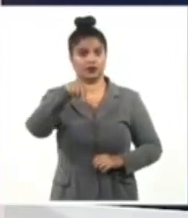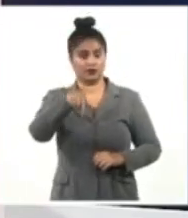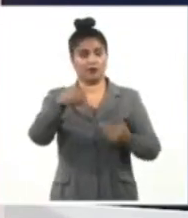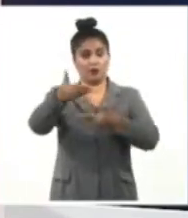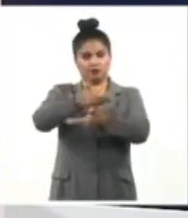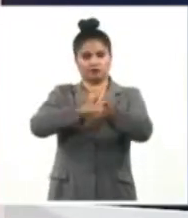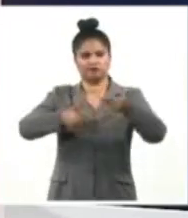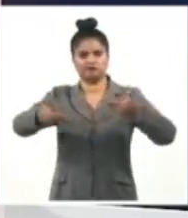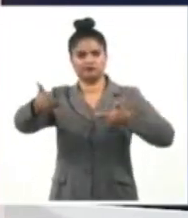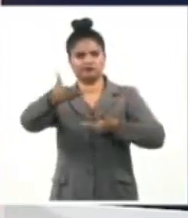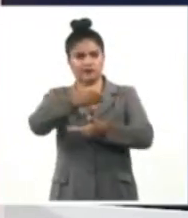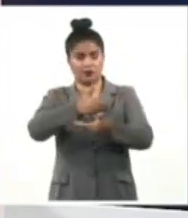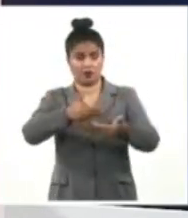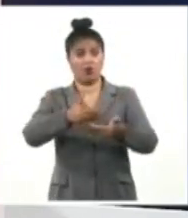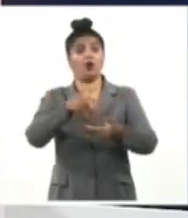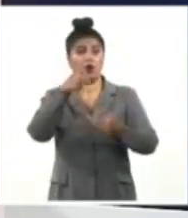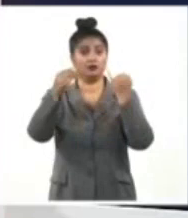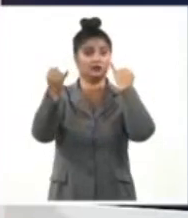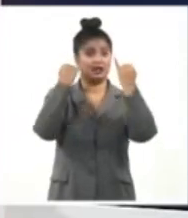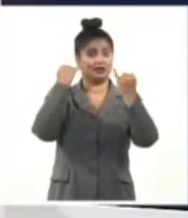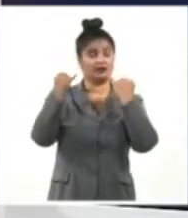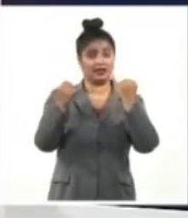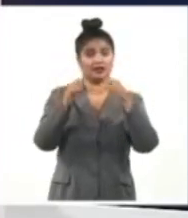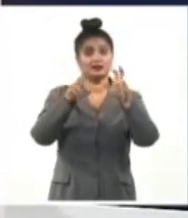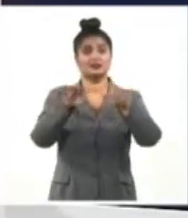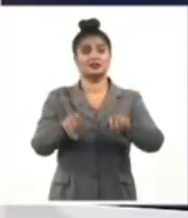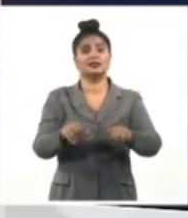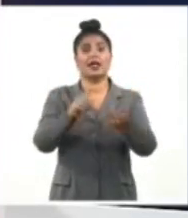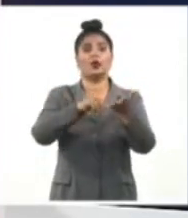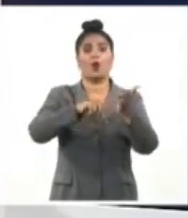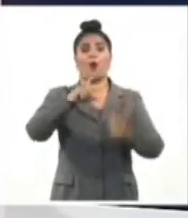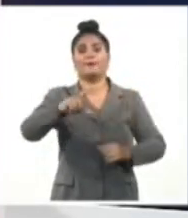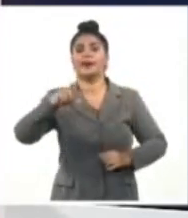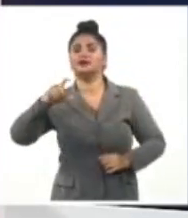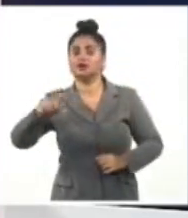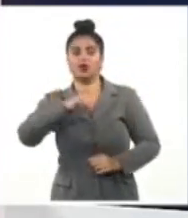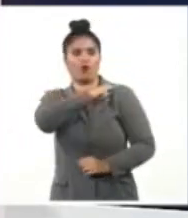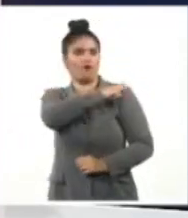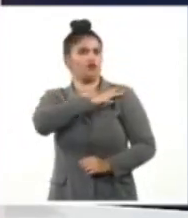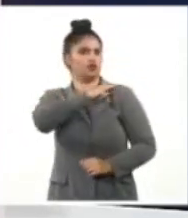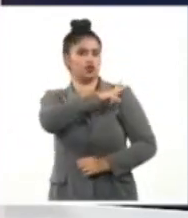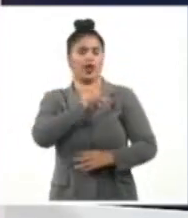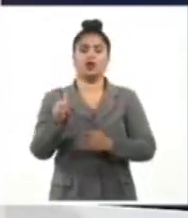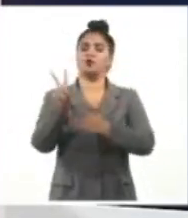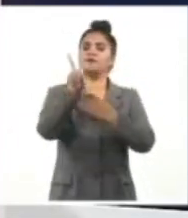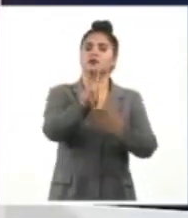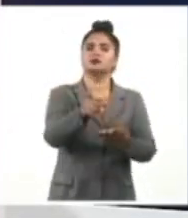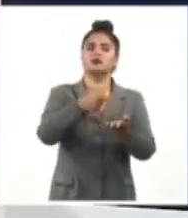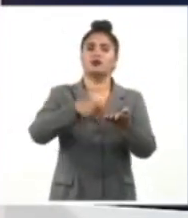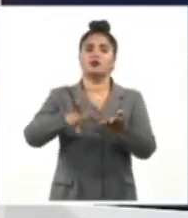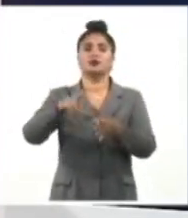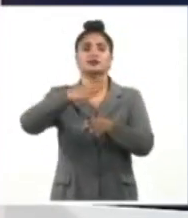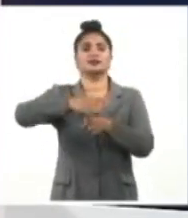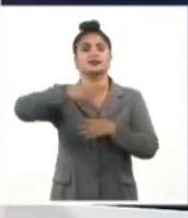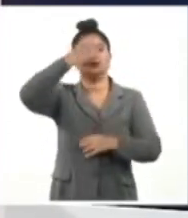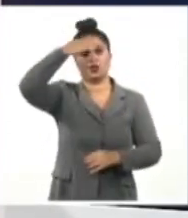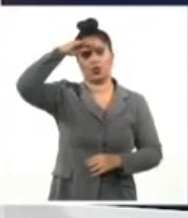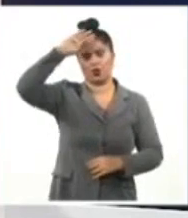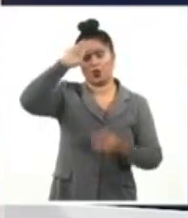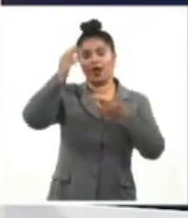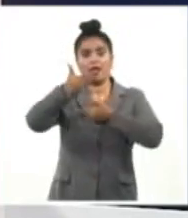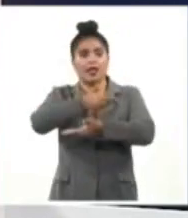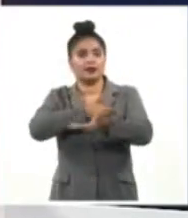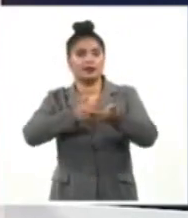interés del secretariado del Comité Central del Partido Comunista de Cuba y su estructura auxiliar en Santiago de Cuba. Intercambios con estudiantes y